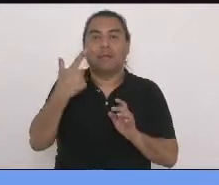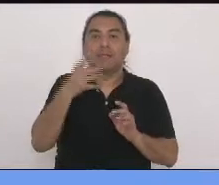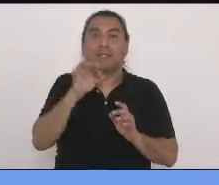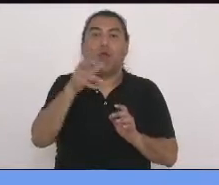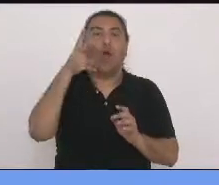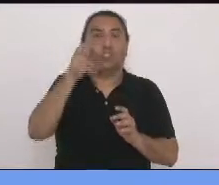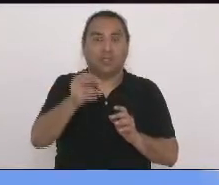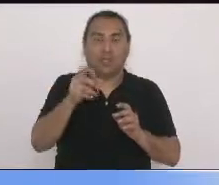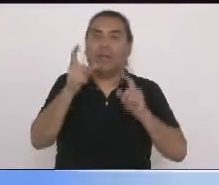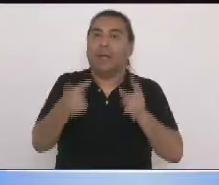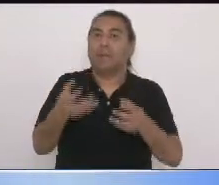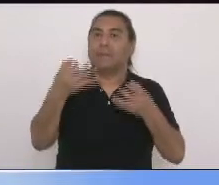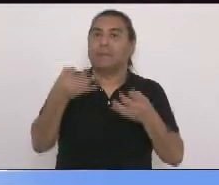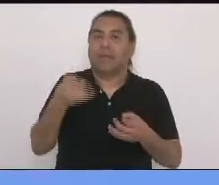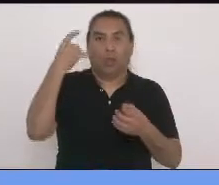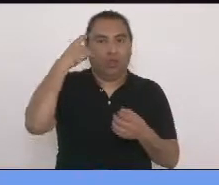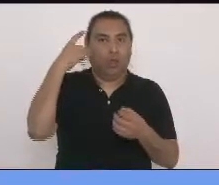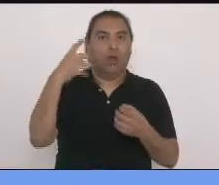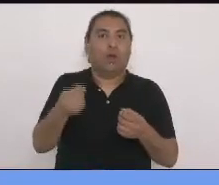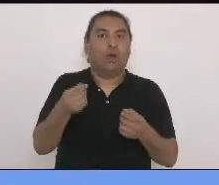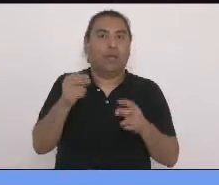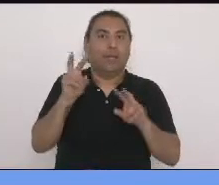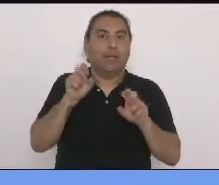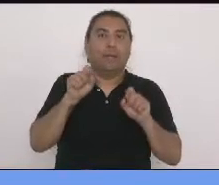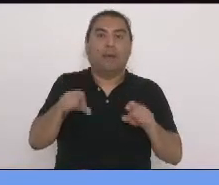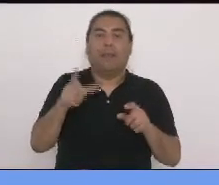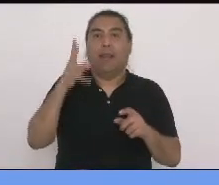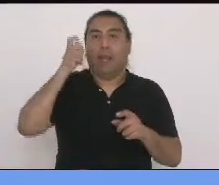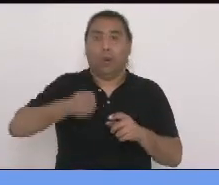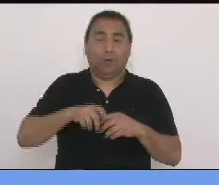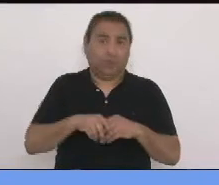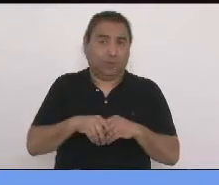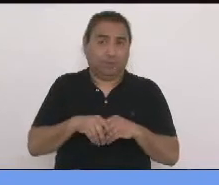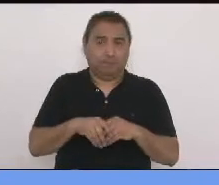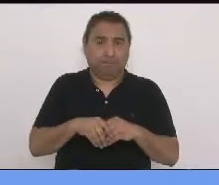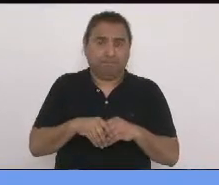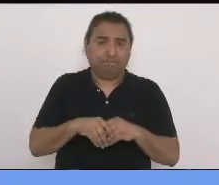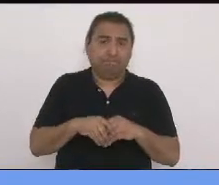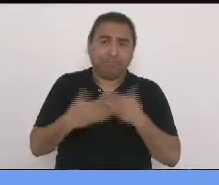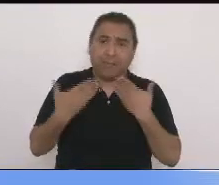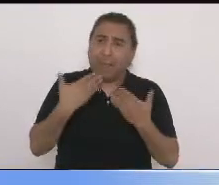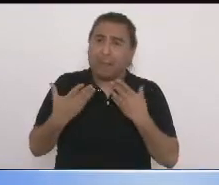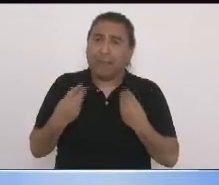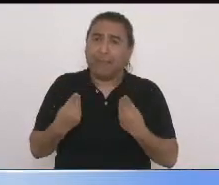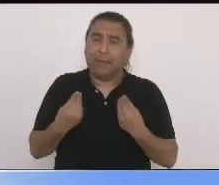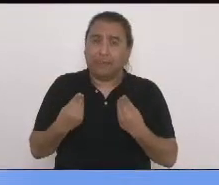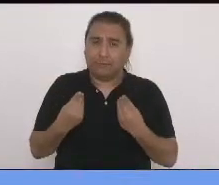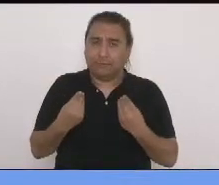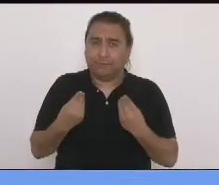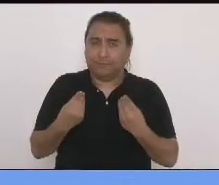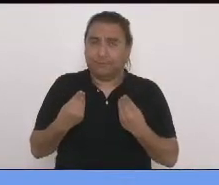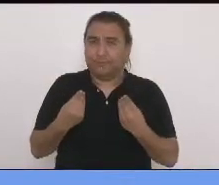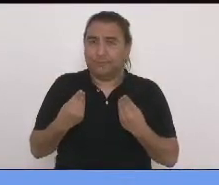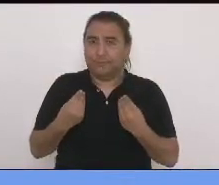y los considerandos del fallo de la corte habla de qué el funcionamiento o